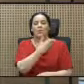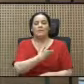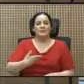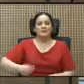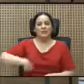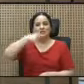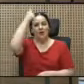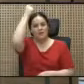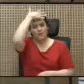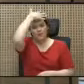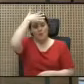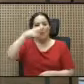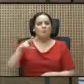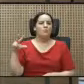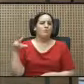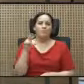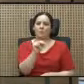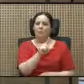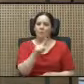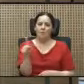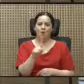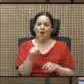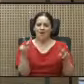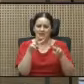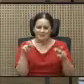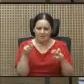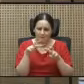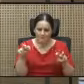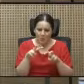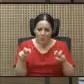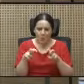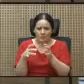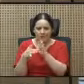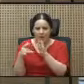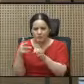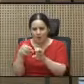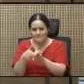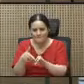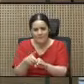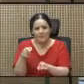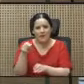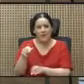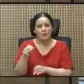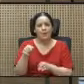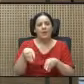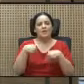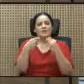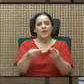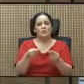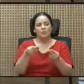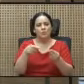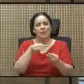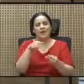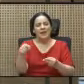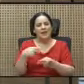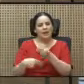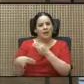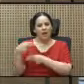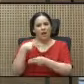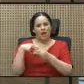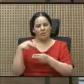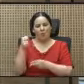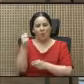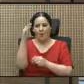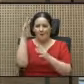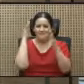un rotundo no a la explotación y exploración petrolera, alegando el legado verde de nuestro país. Don